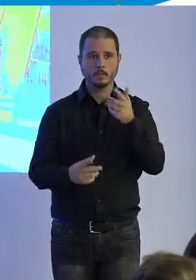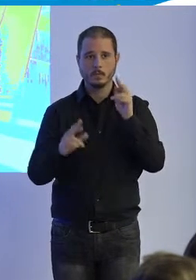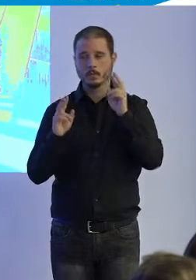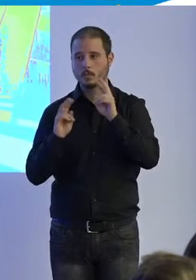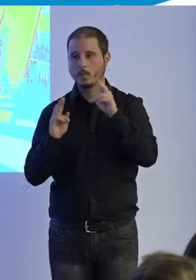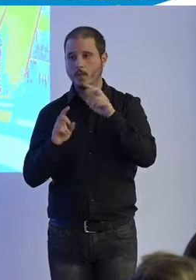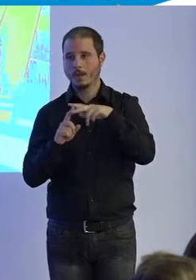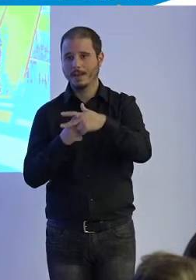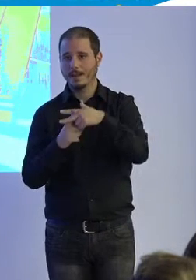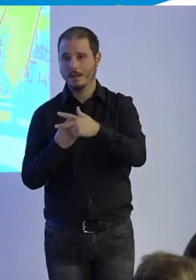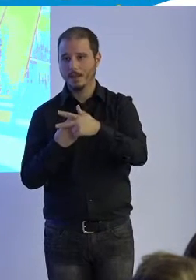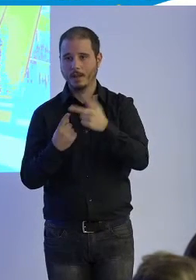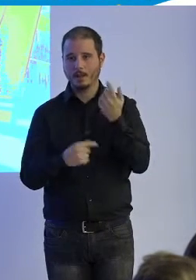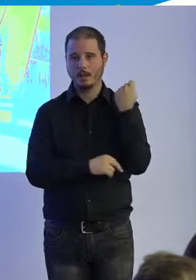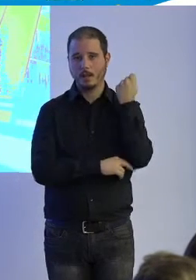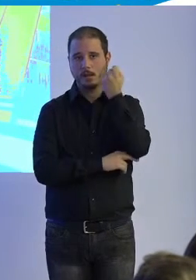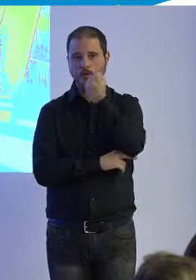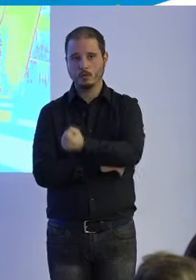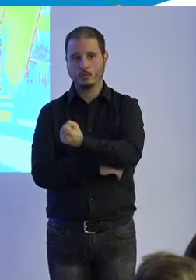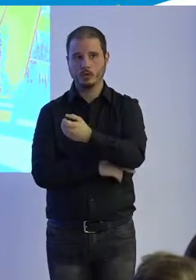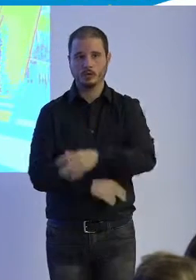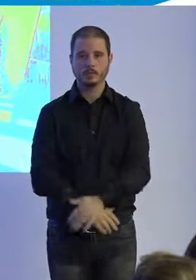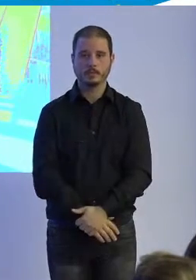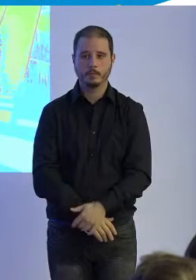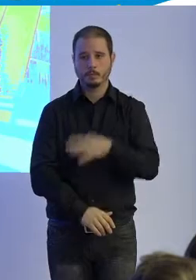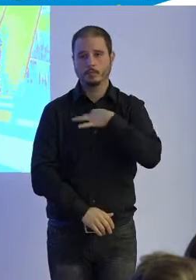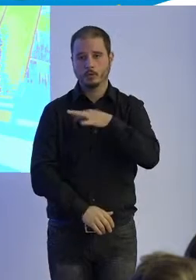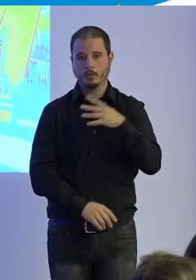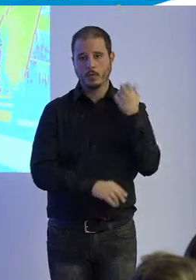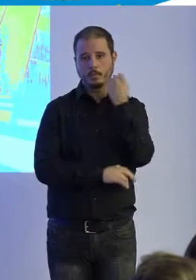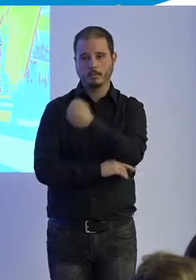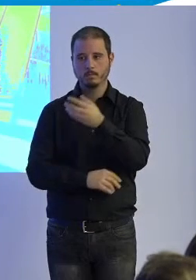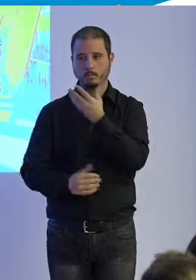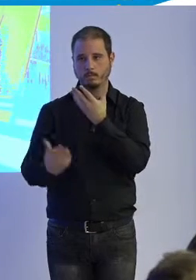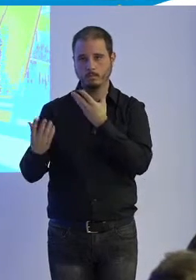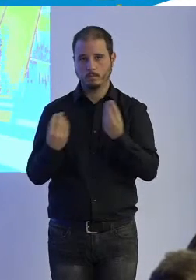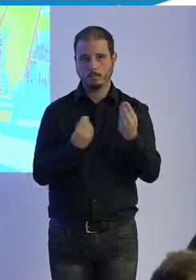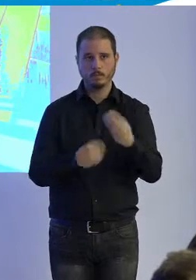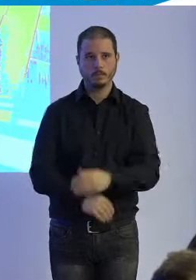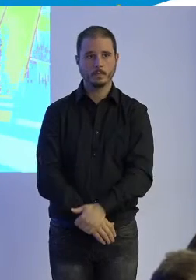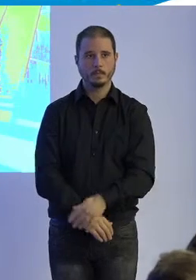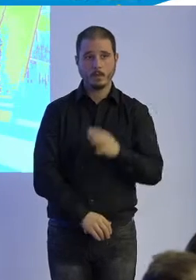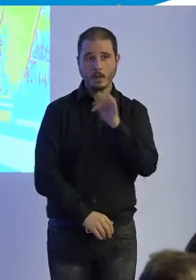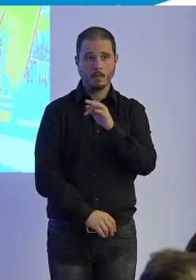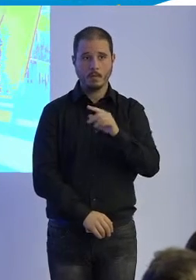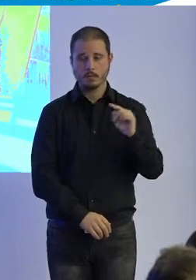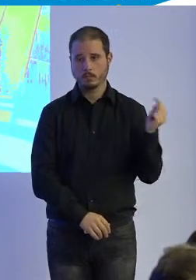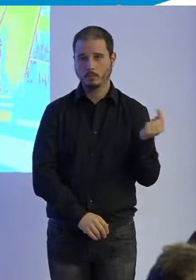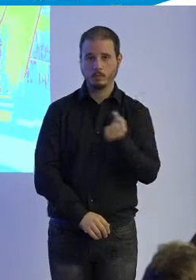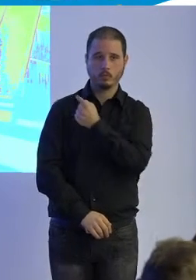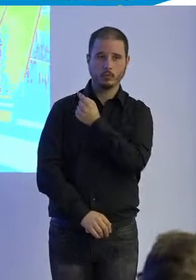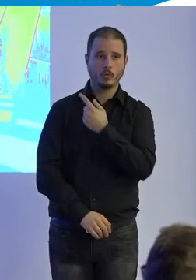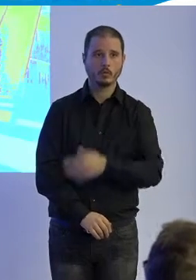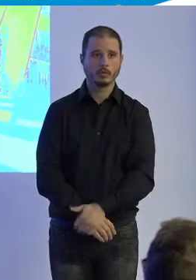como herramienta de soporte, con sus posibilidades como herramienta de soporte. Además, está pasando todo esto, una explosión